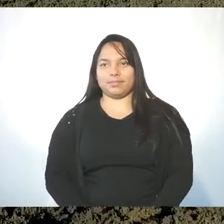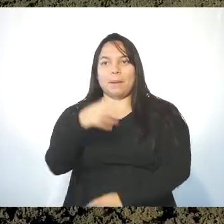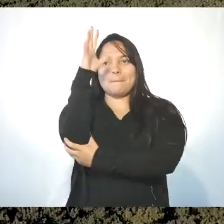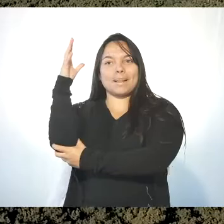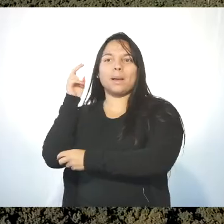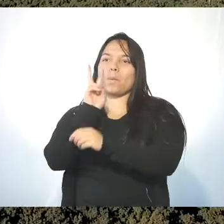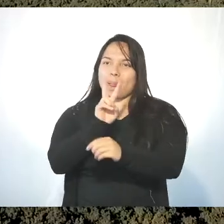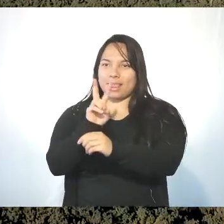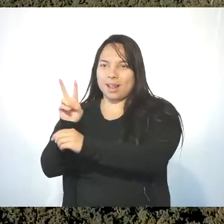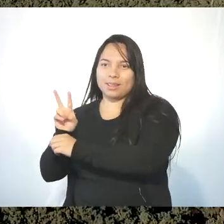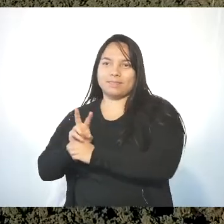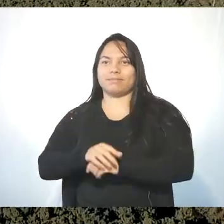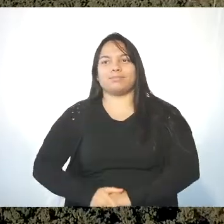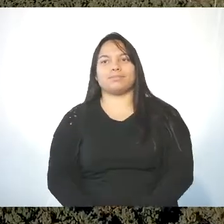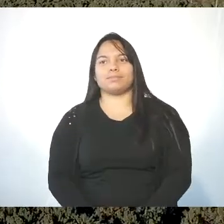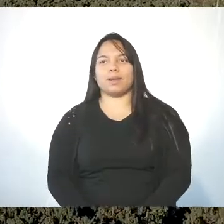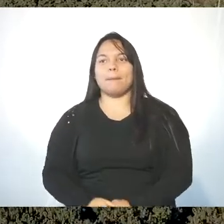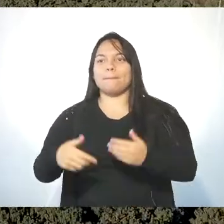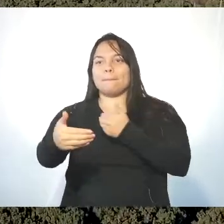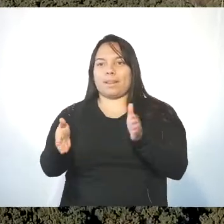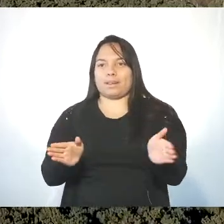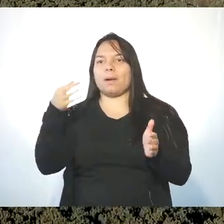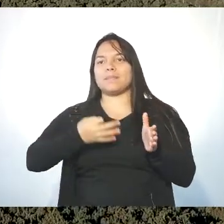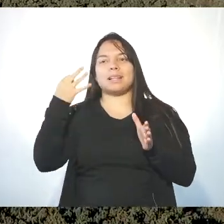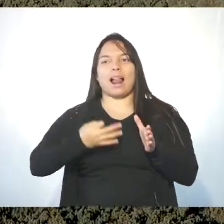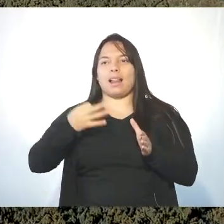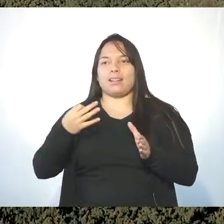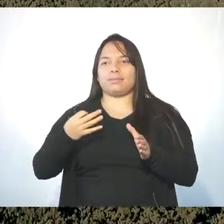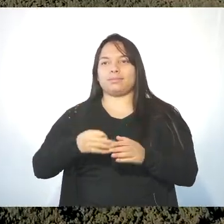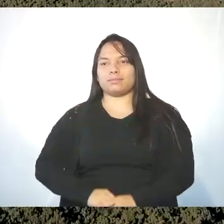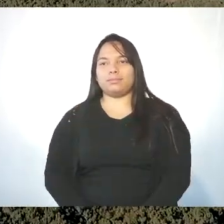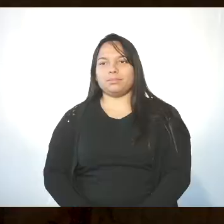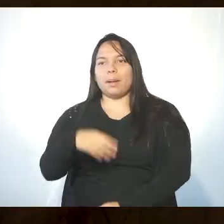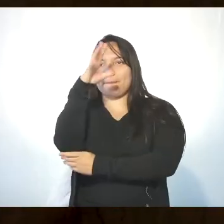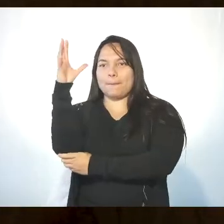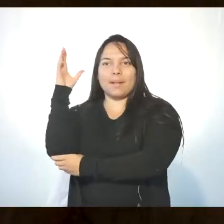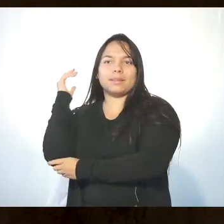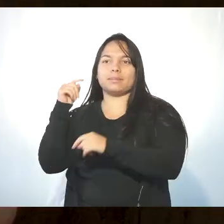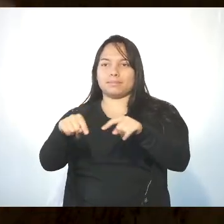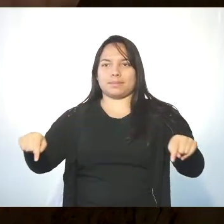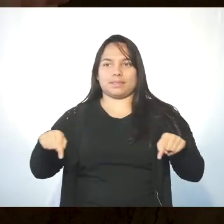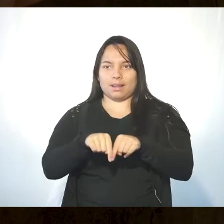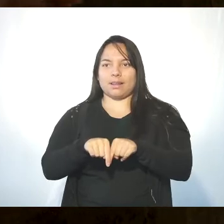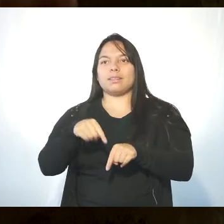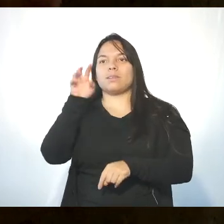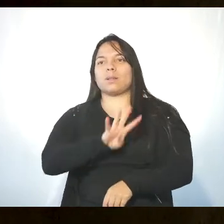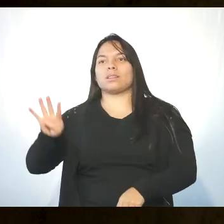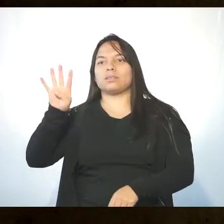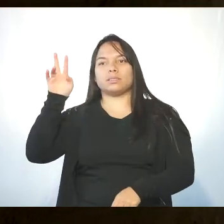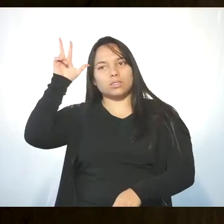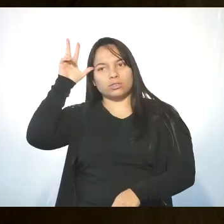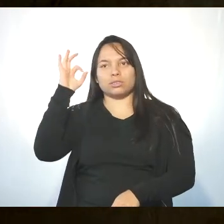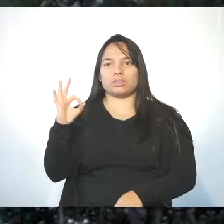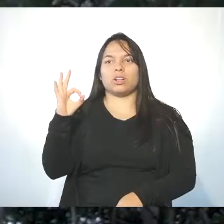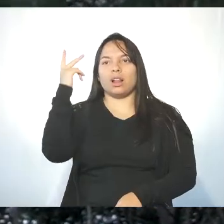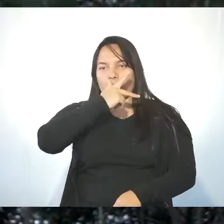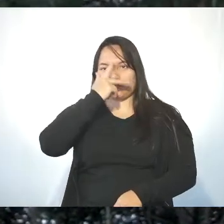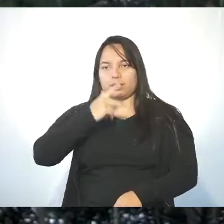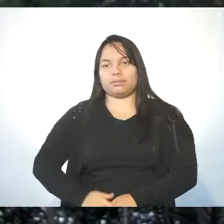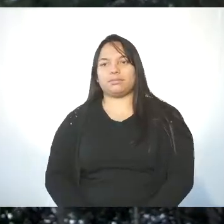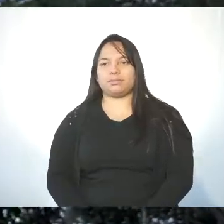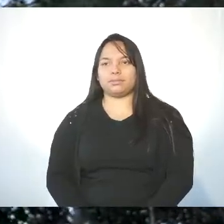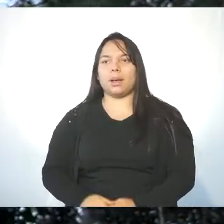con 480 hectáreas forestadas con diferentes especies árboles en su mayoría